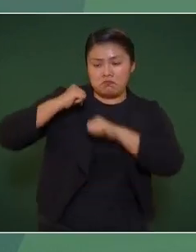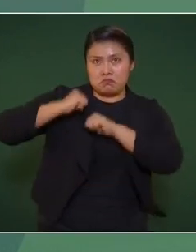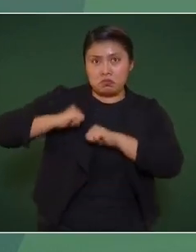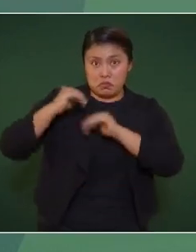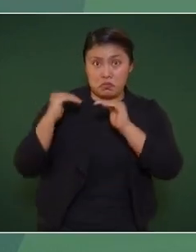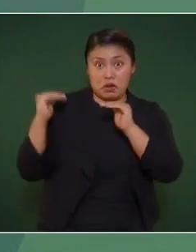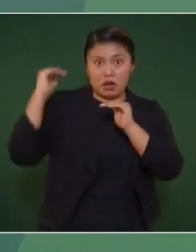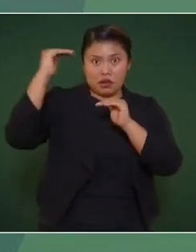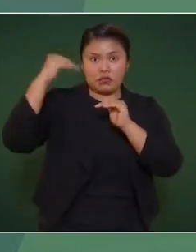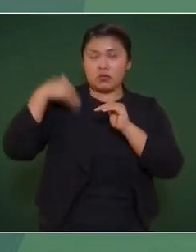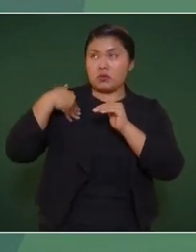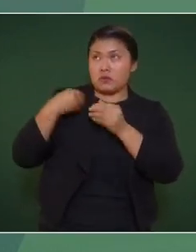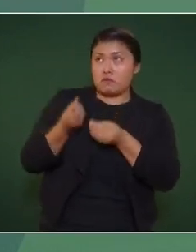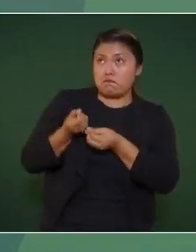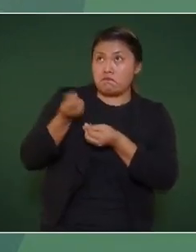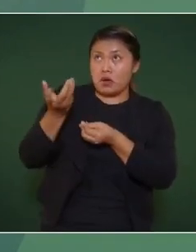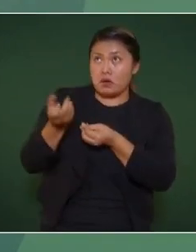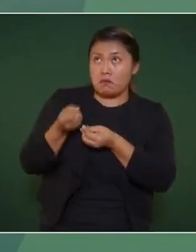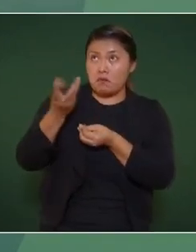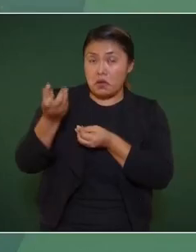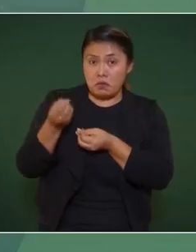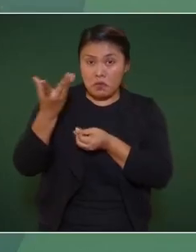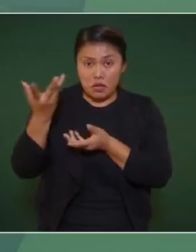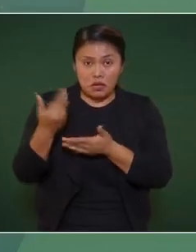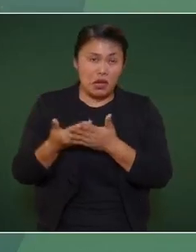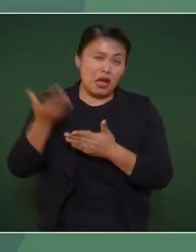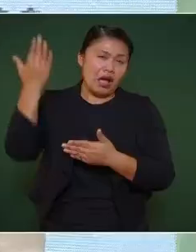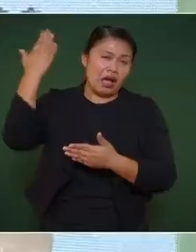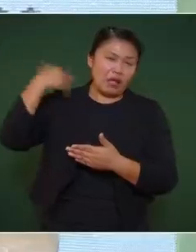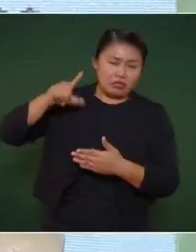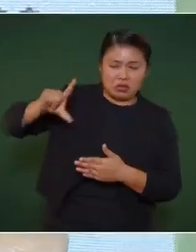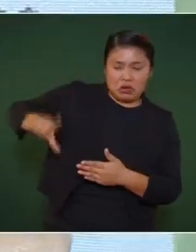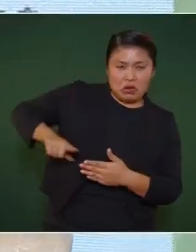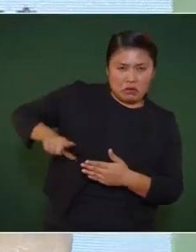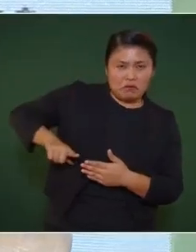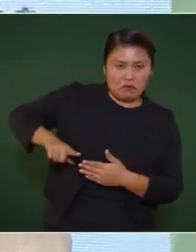porque los neoporfiristas conservadores decían